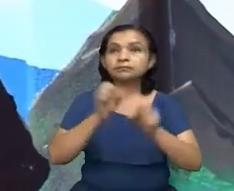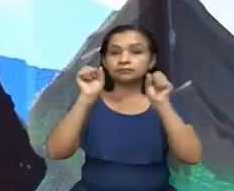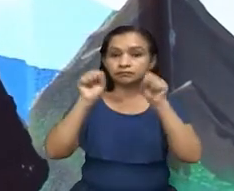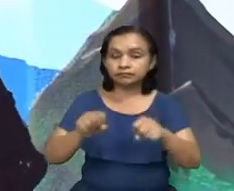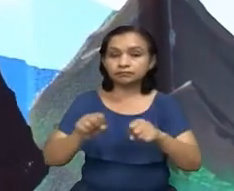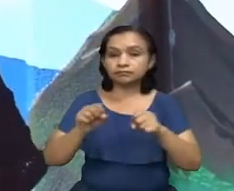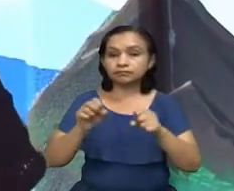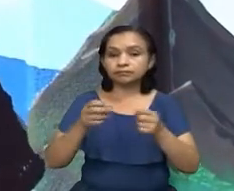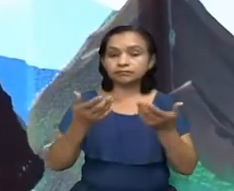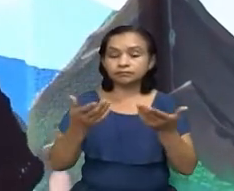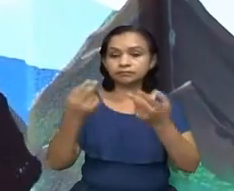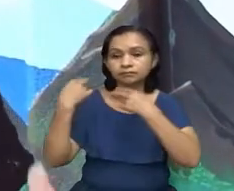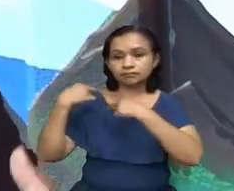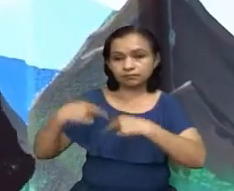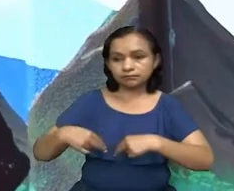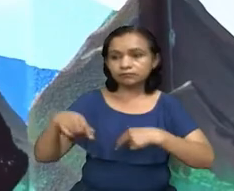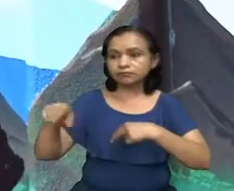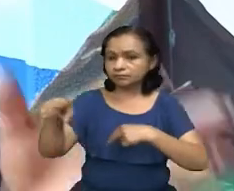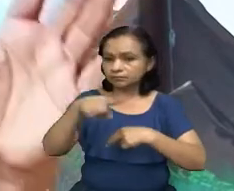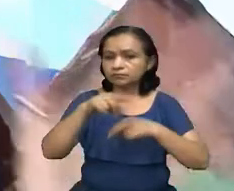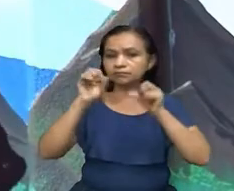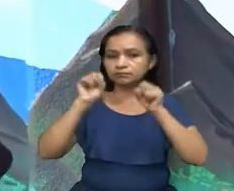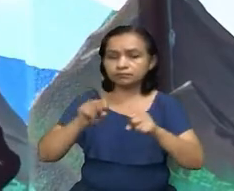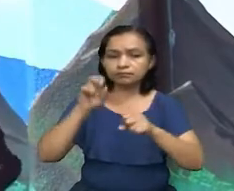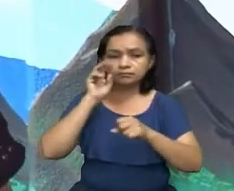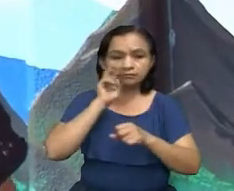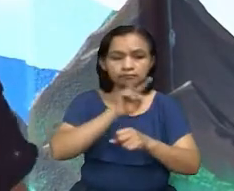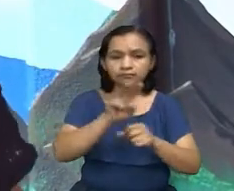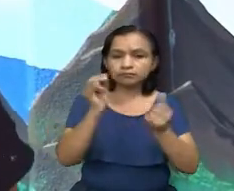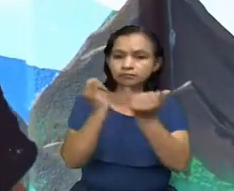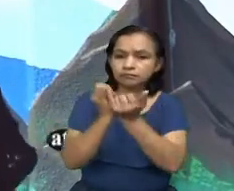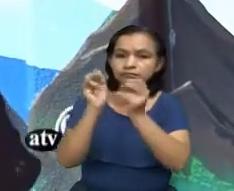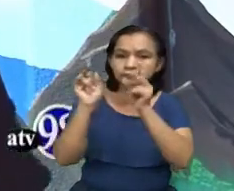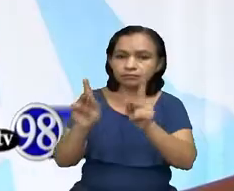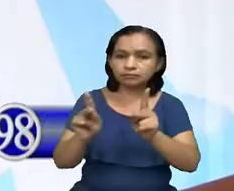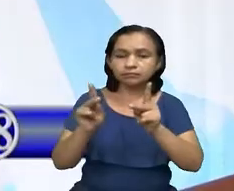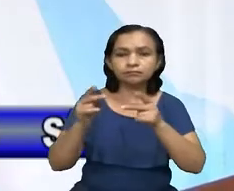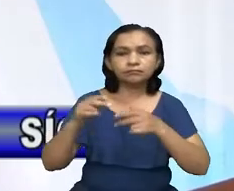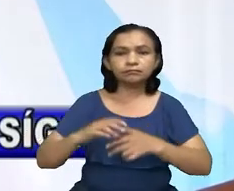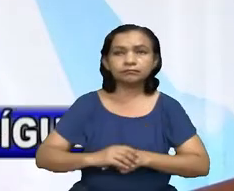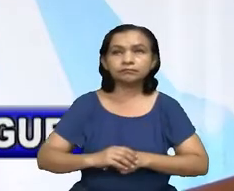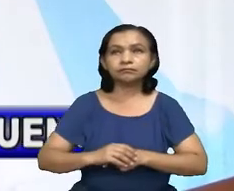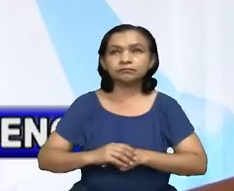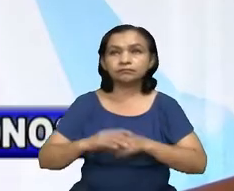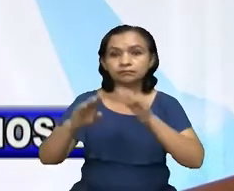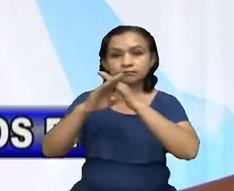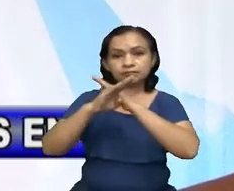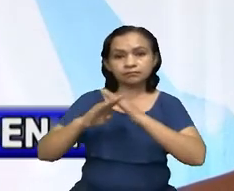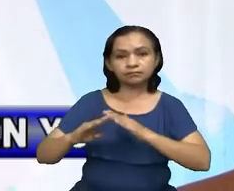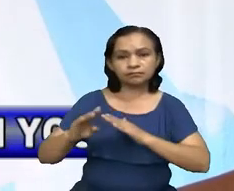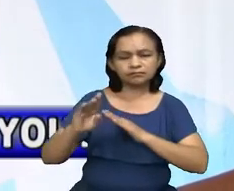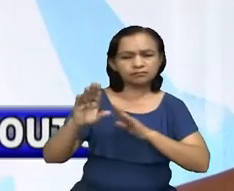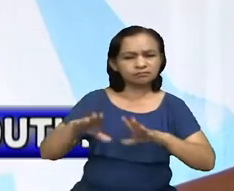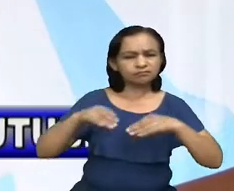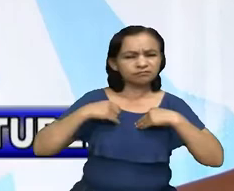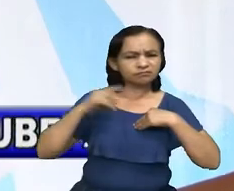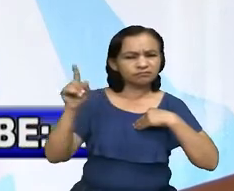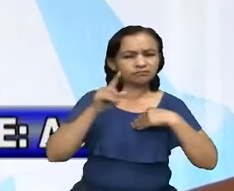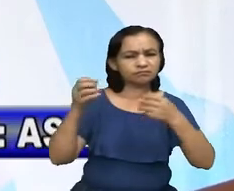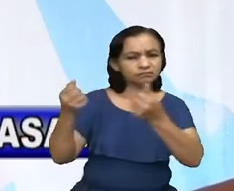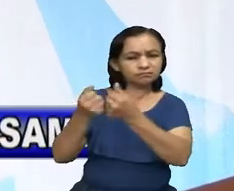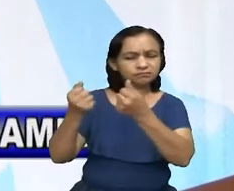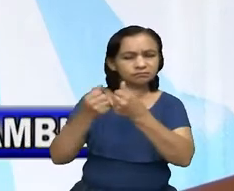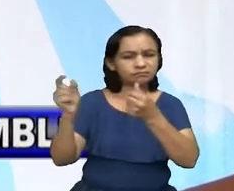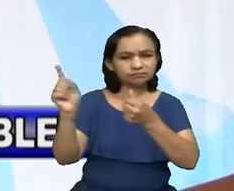son un recurso humano y que tenemos que vernos tal como somos. La paz rechaza la violencia y trata